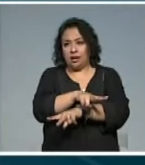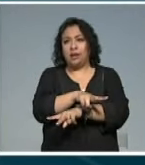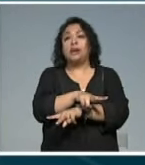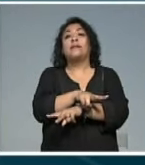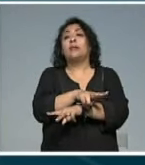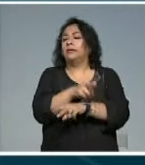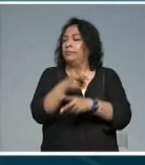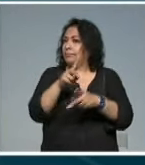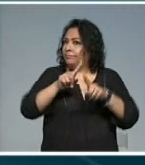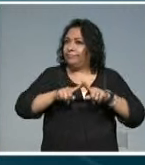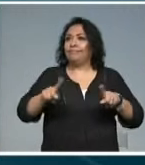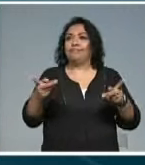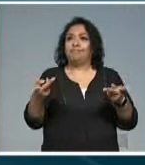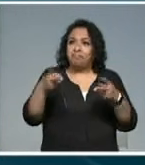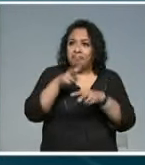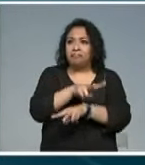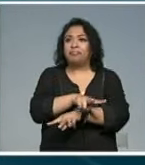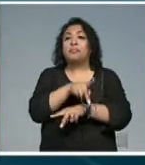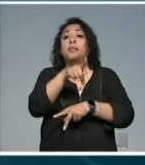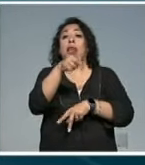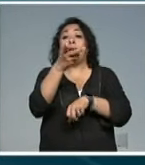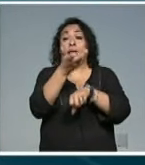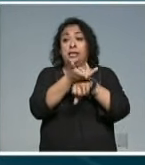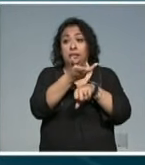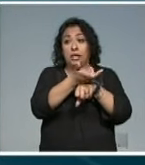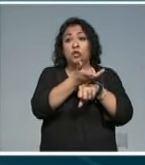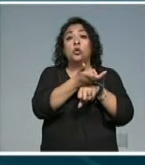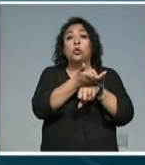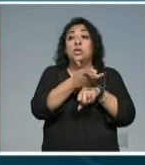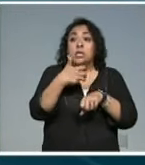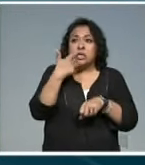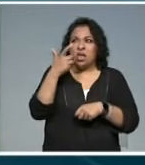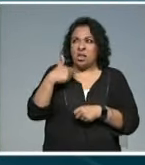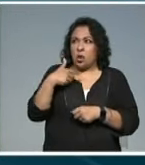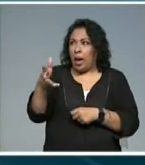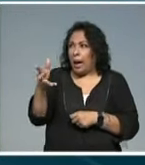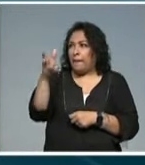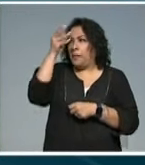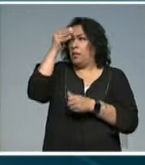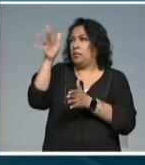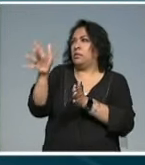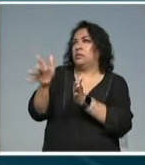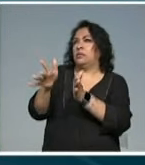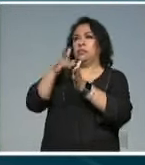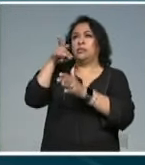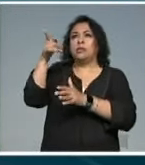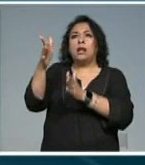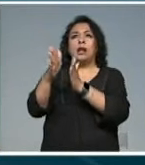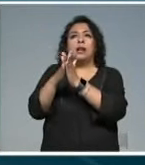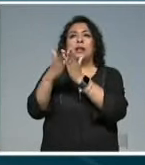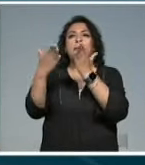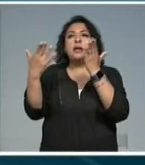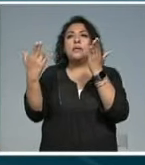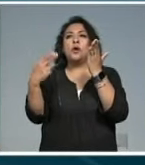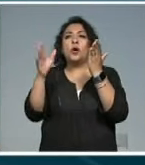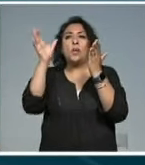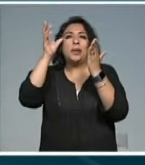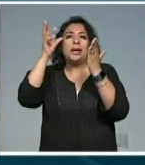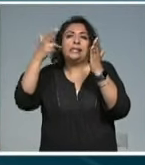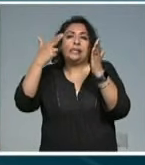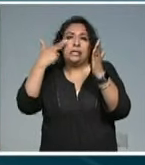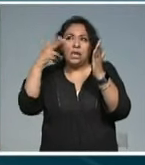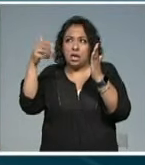way around. That the United States is trying to want to learn something from the Chinese textbook